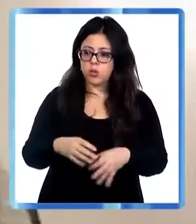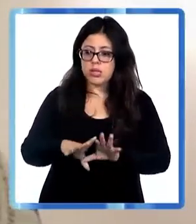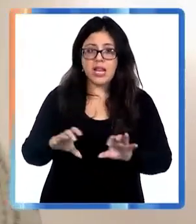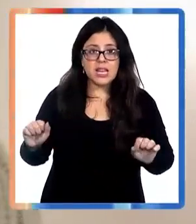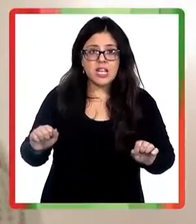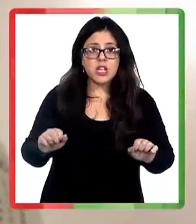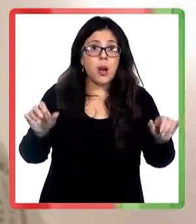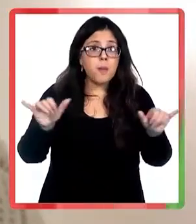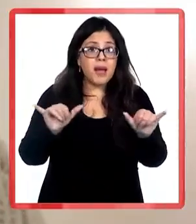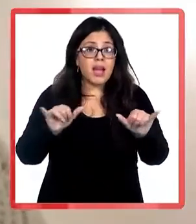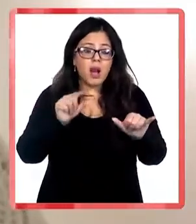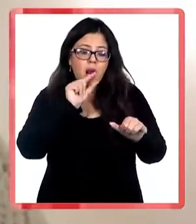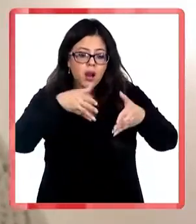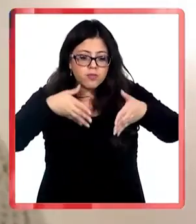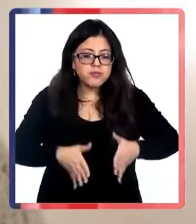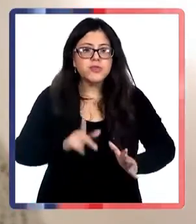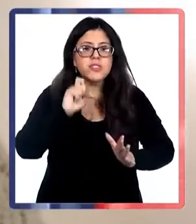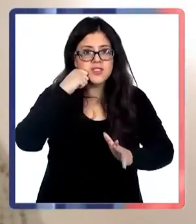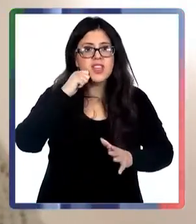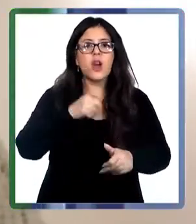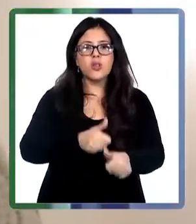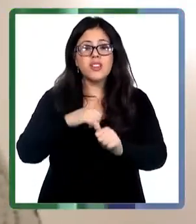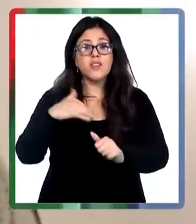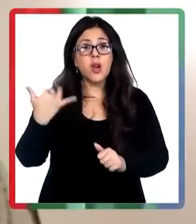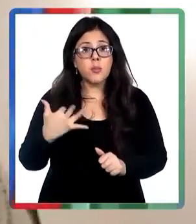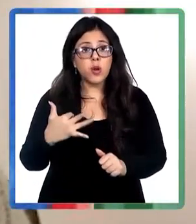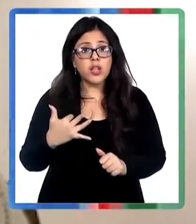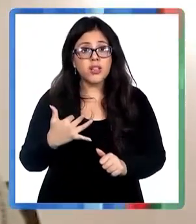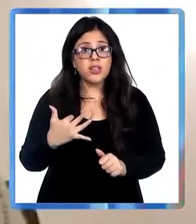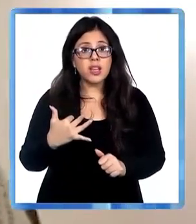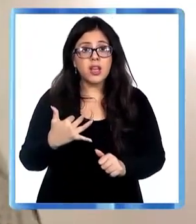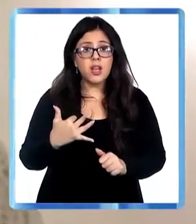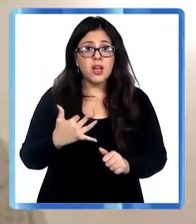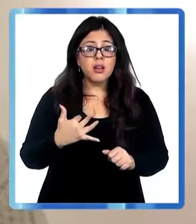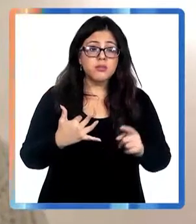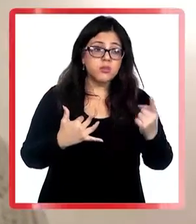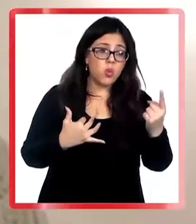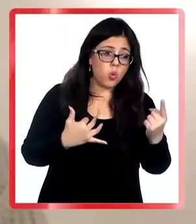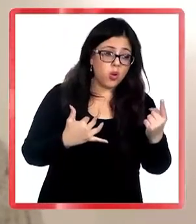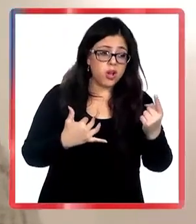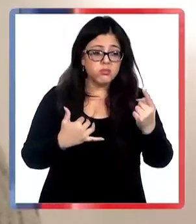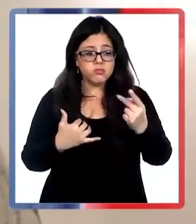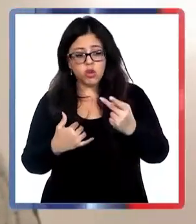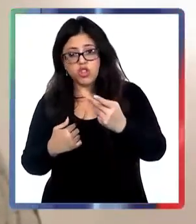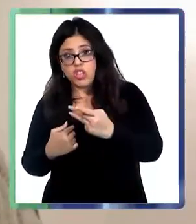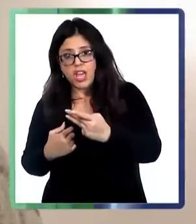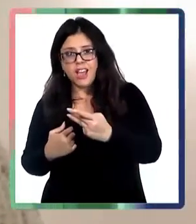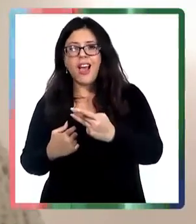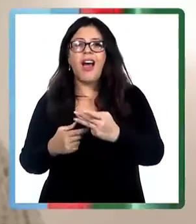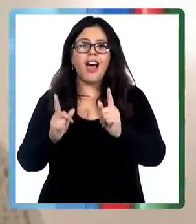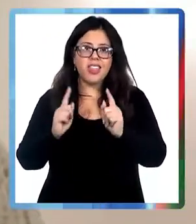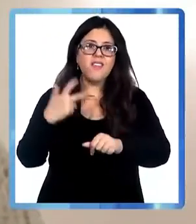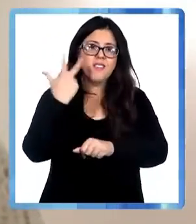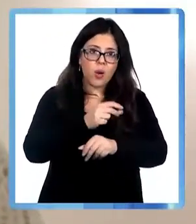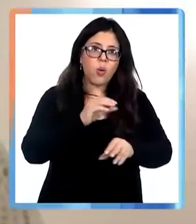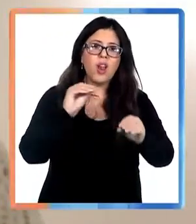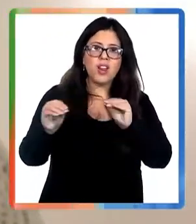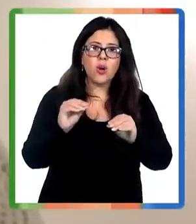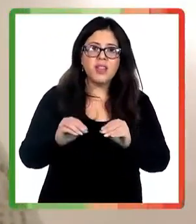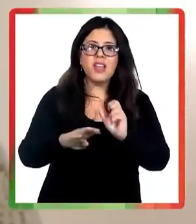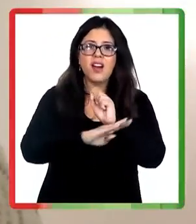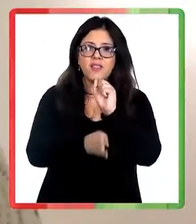justas para que el bebé vaya a nacer, y es un gran reto. Y no es que podemos prescindir de una. Las 3 vacunas que están recomendadas en el